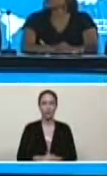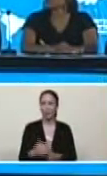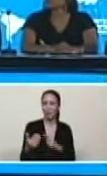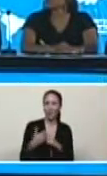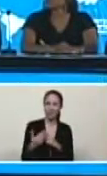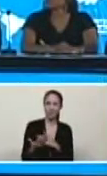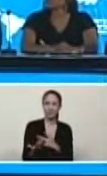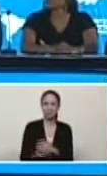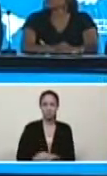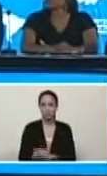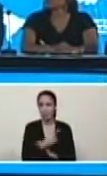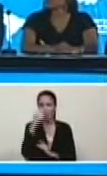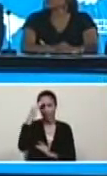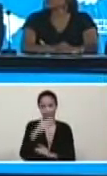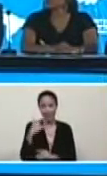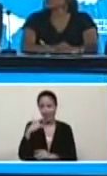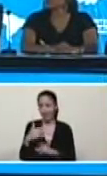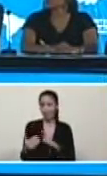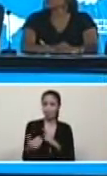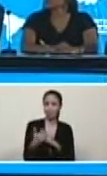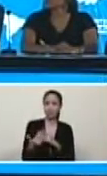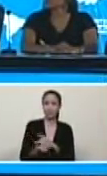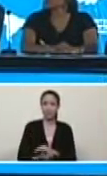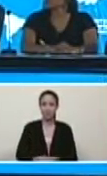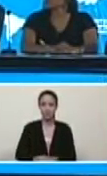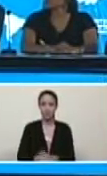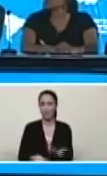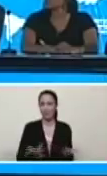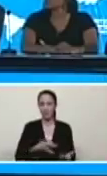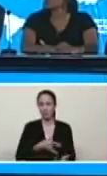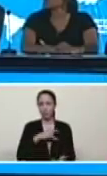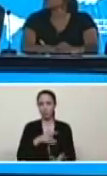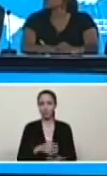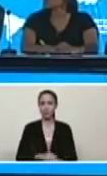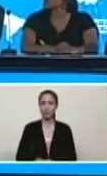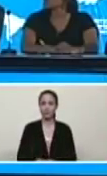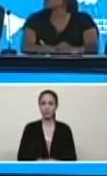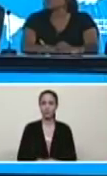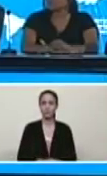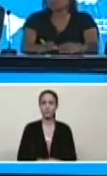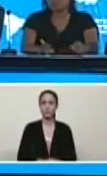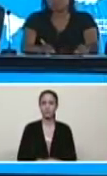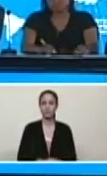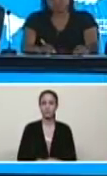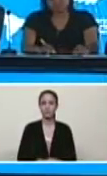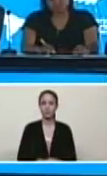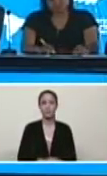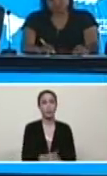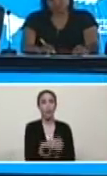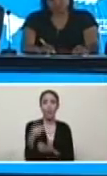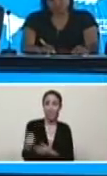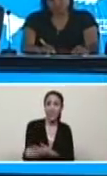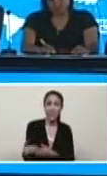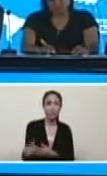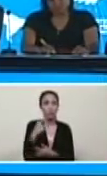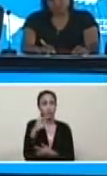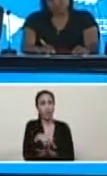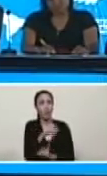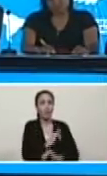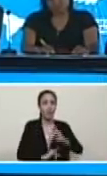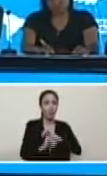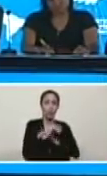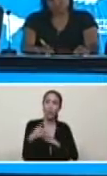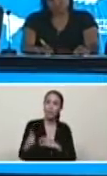Amenazar militarmente a un país viola la Carta de Naciones Unidas, el derecho internacional público,